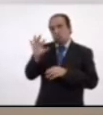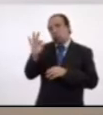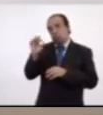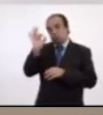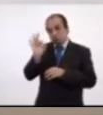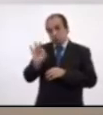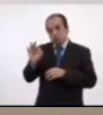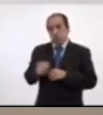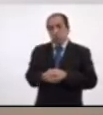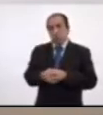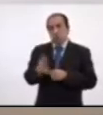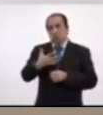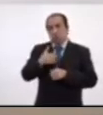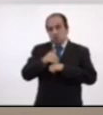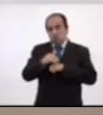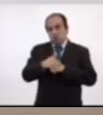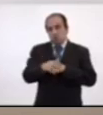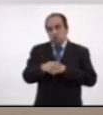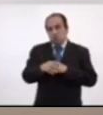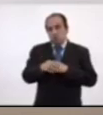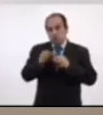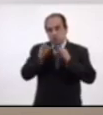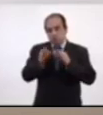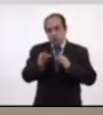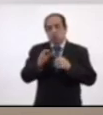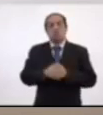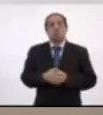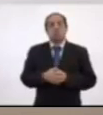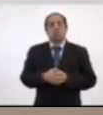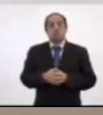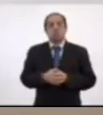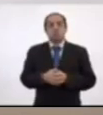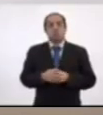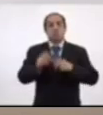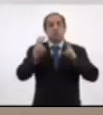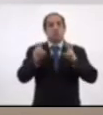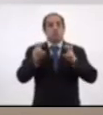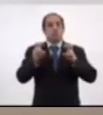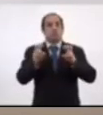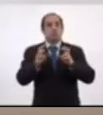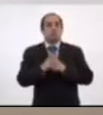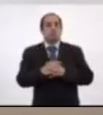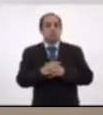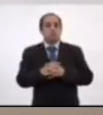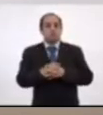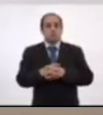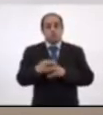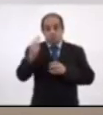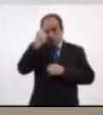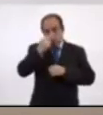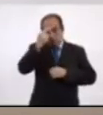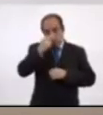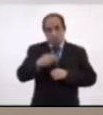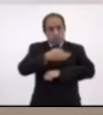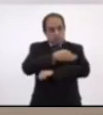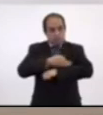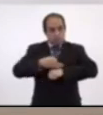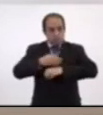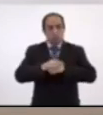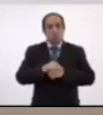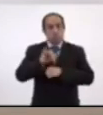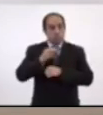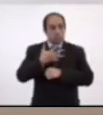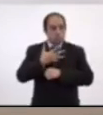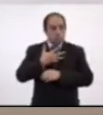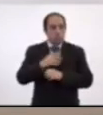le estoy dando números ahí muy redondos. En el caso de consulta de medicina familiar, sí